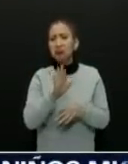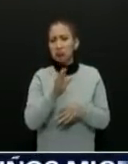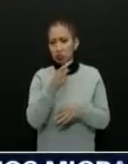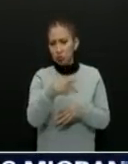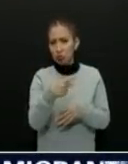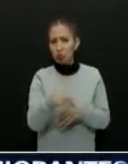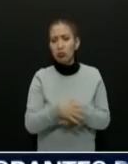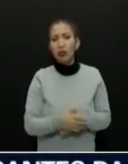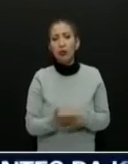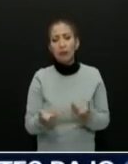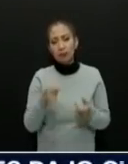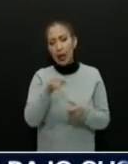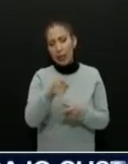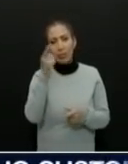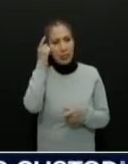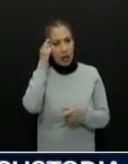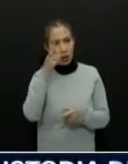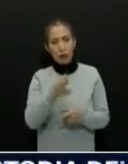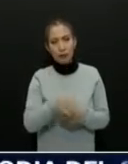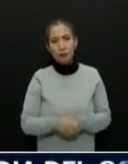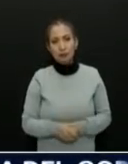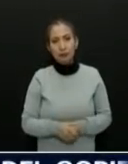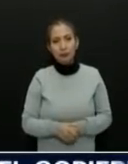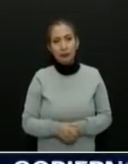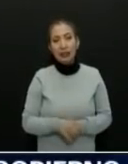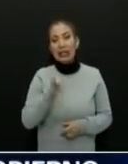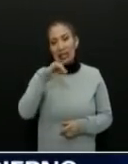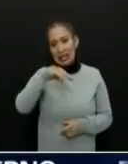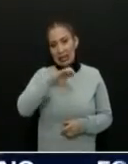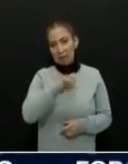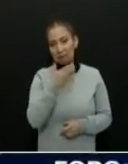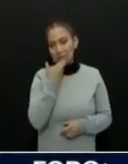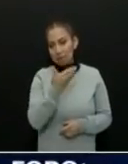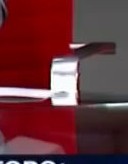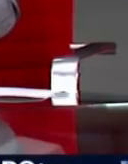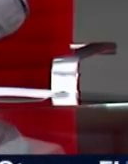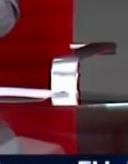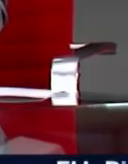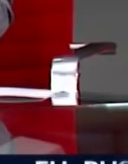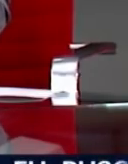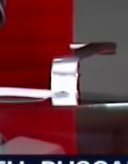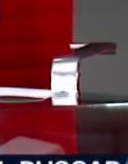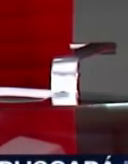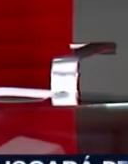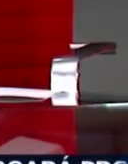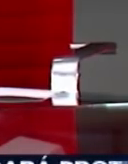Humanos de 2018, en la que los galardonados fueron el doctor Fix Zamudio y la activista Tita Radilla.